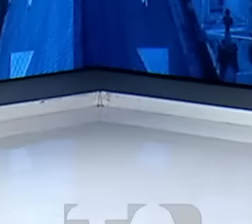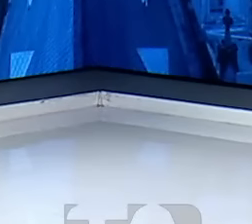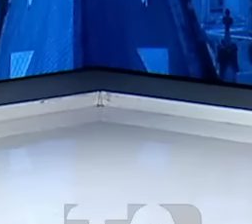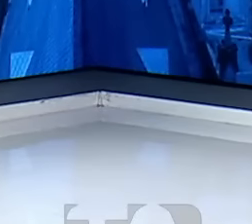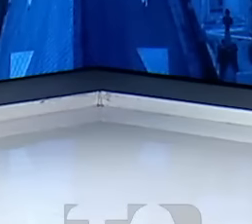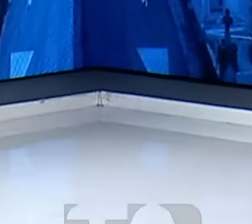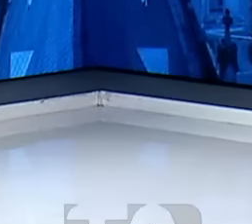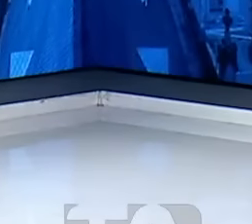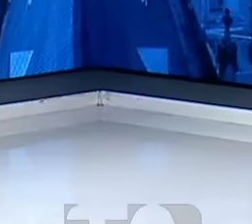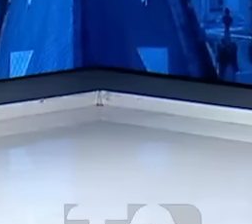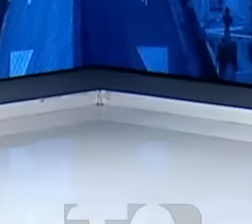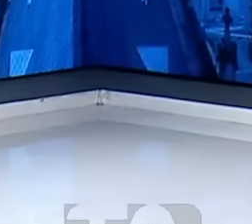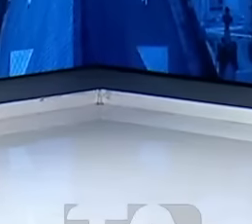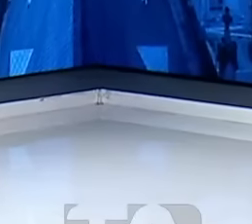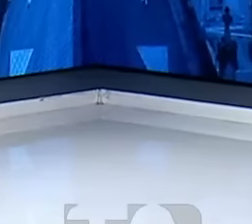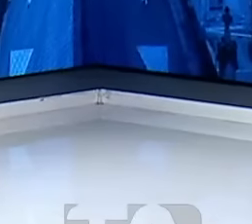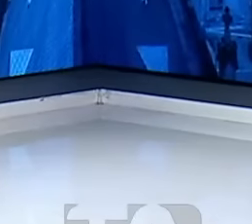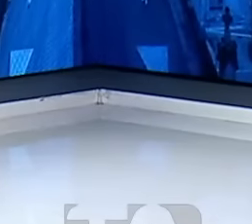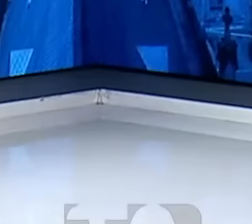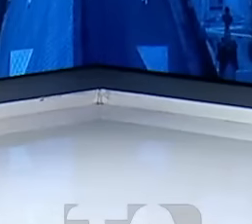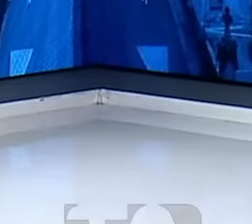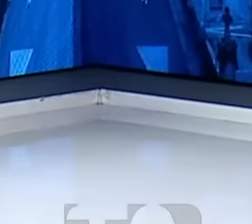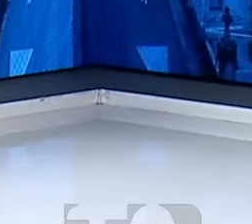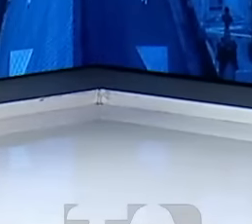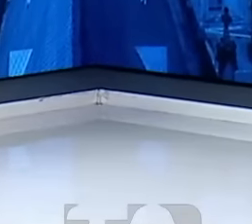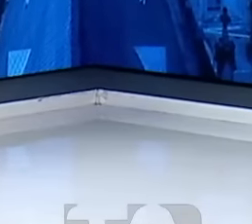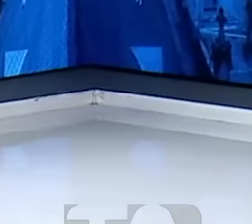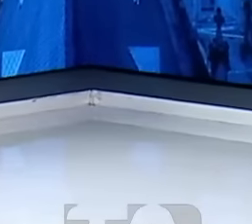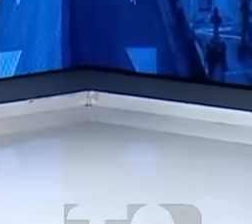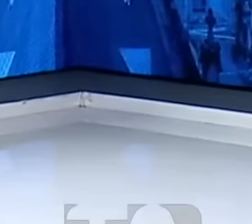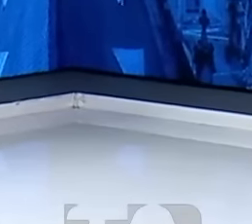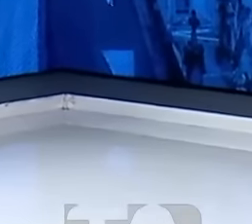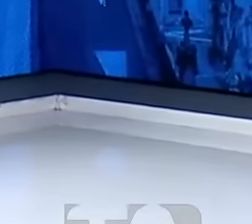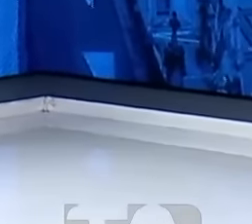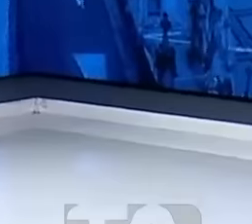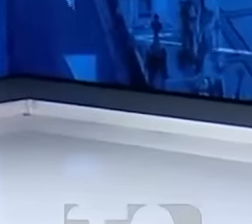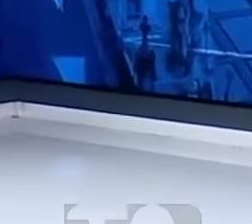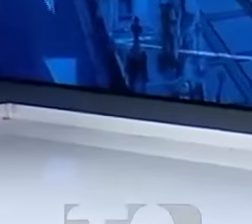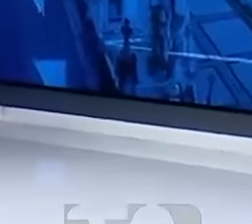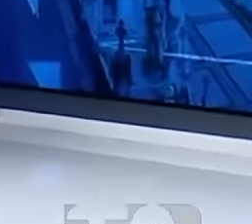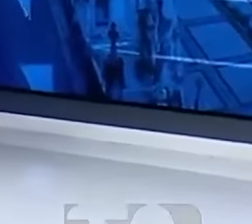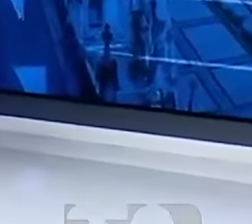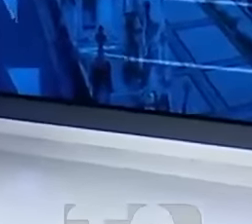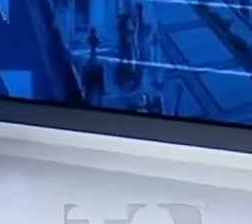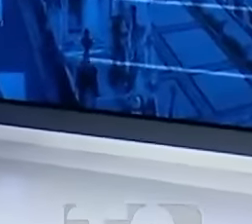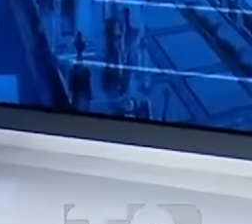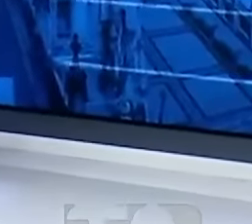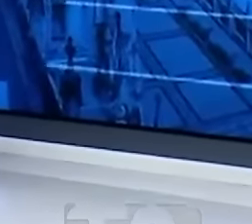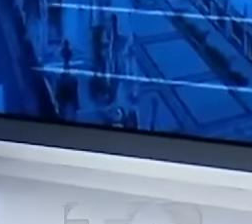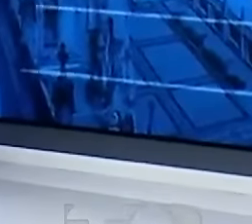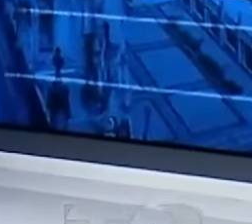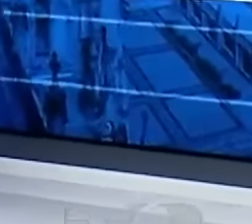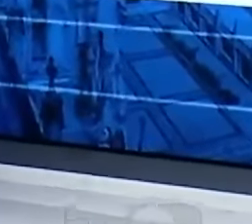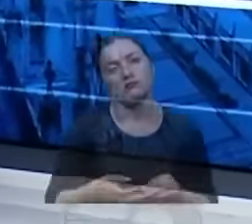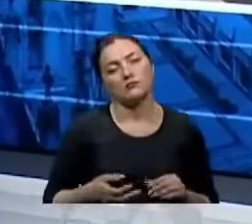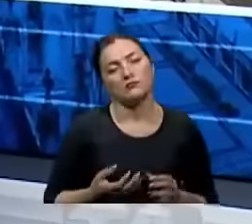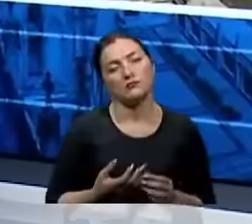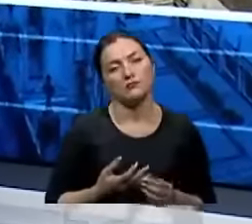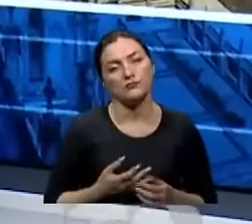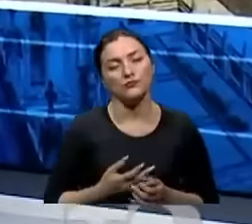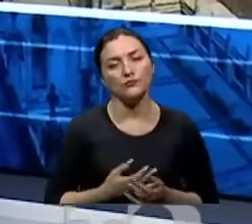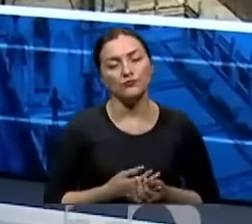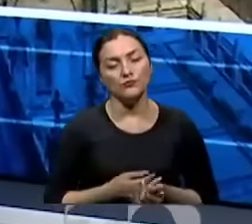por esa información. Ahí tienen a todos nuestros amigos televidentes para que vaya y retire su placa para que pueda circular libremente. Vamos a cambiar de tema